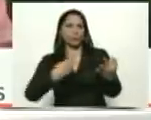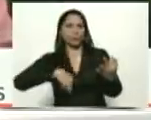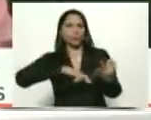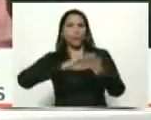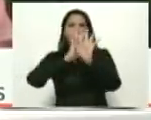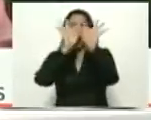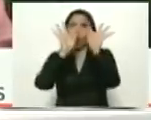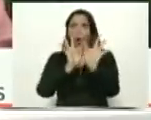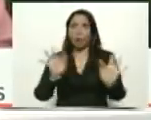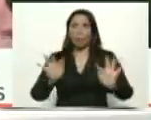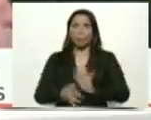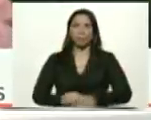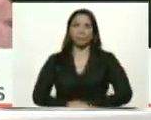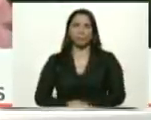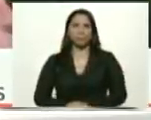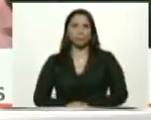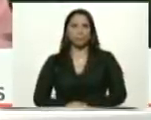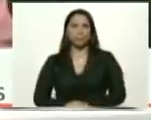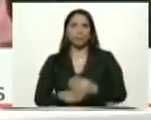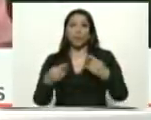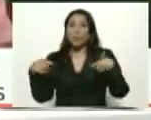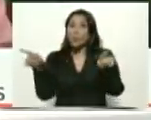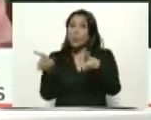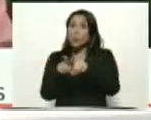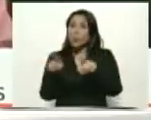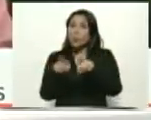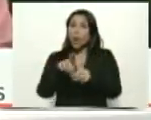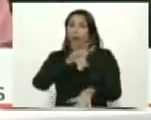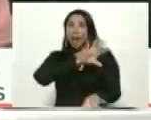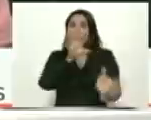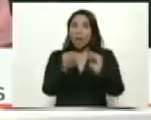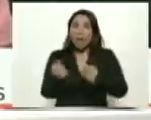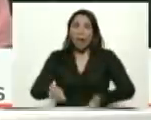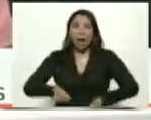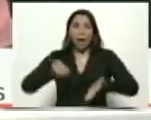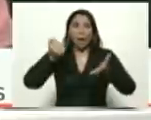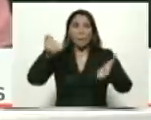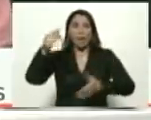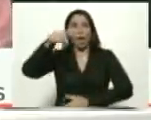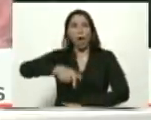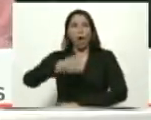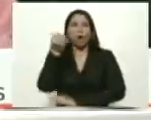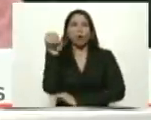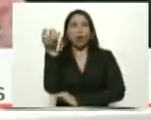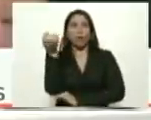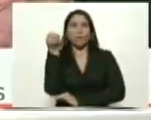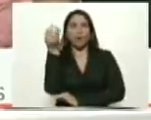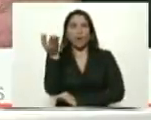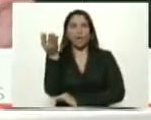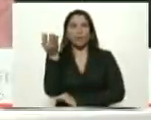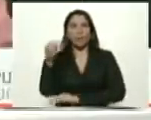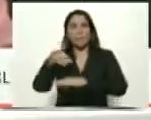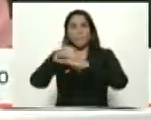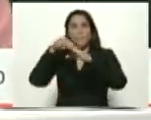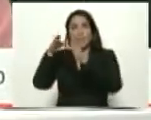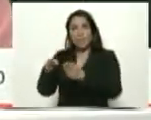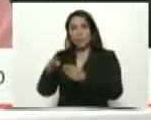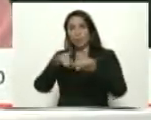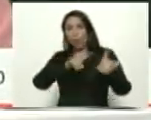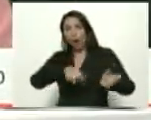mecanismos, como los CLAP, por ejemplo. Hoy hubo una conferencia del ministro de